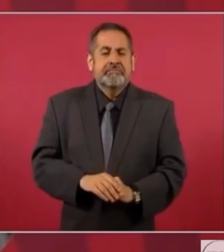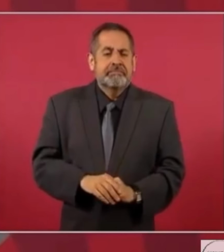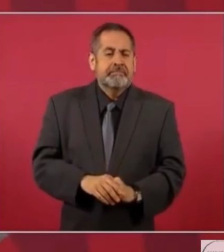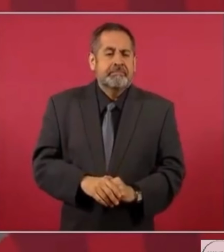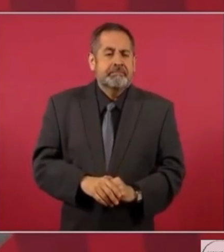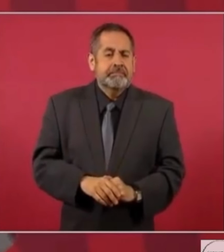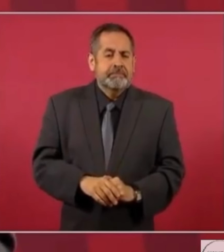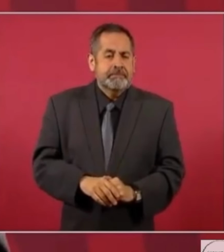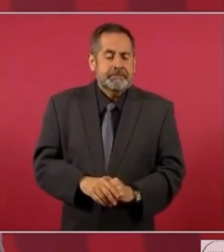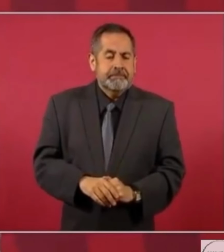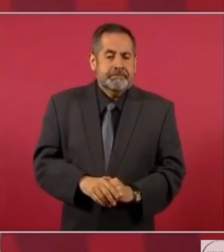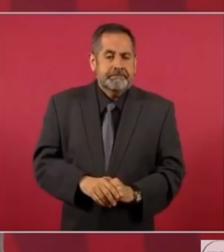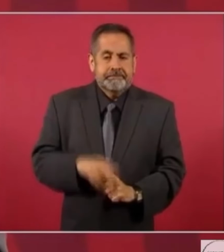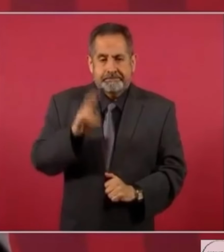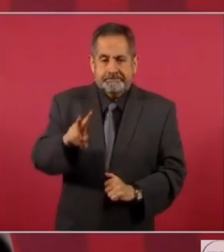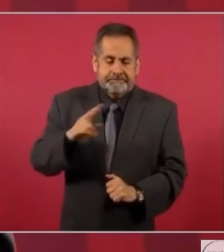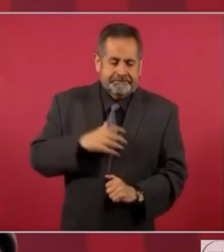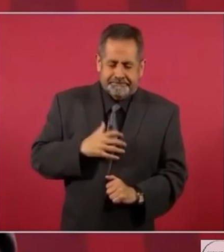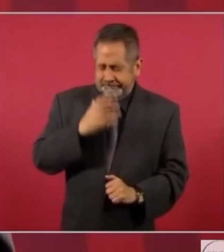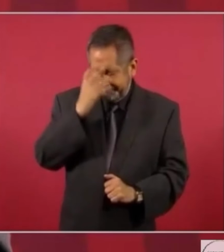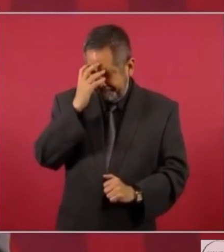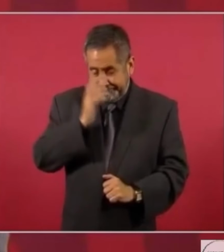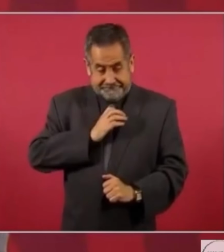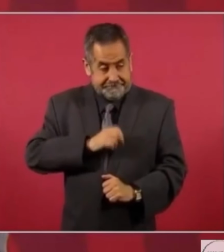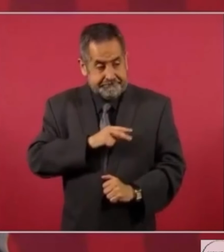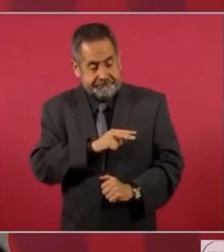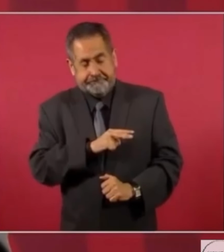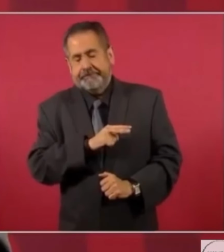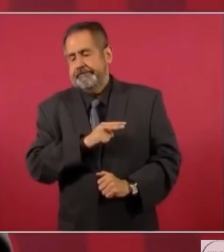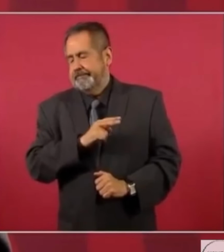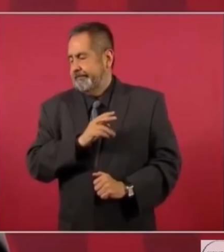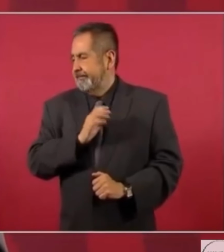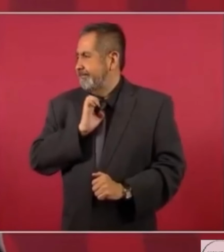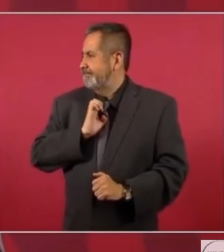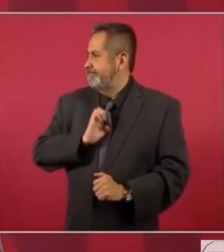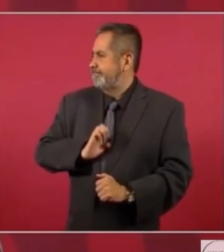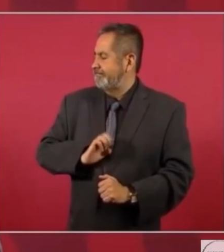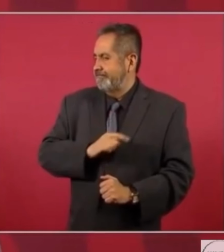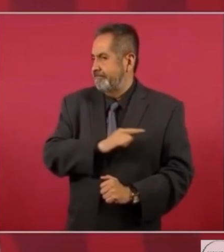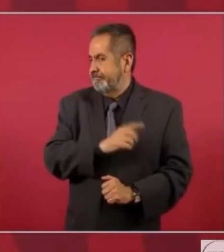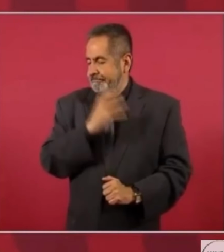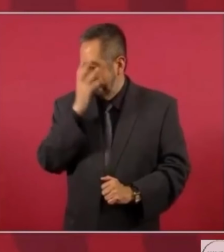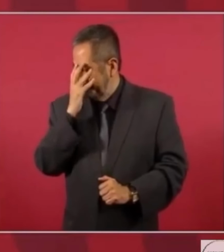Da pena ajena, ¿no?, cuando se ven estos casos,